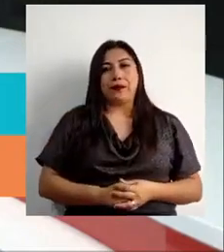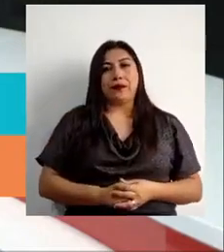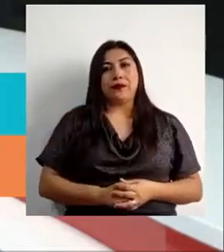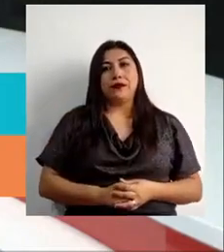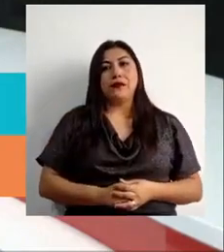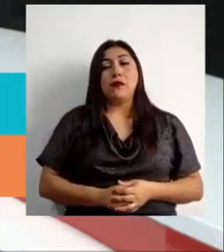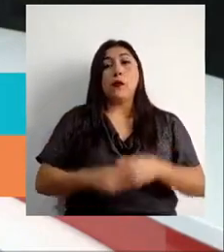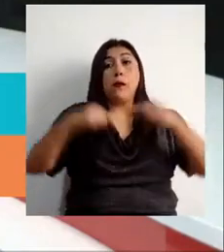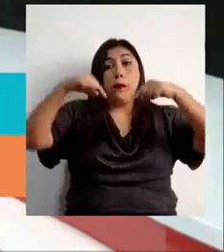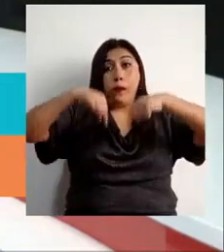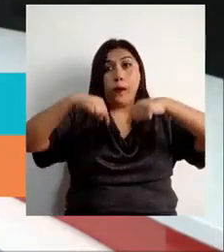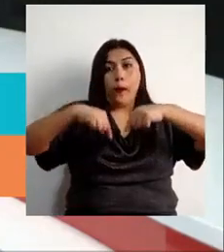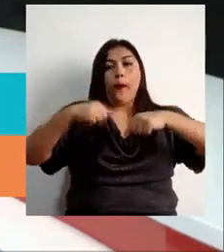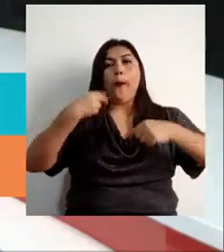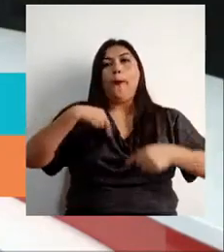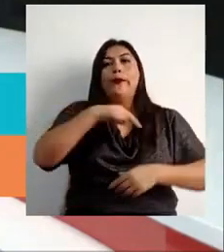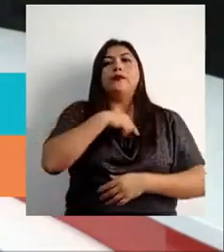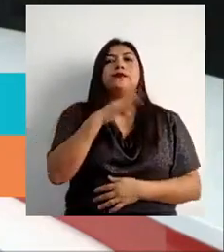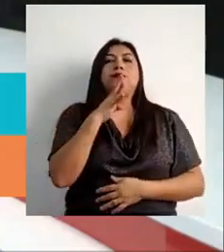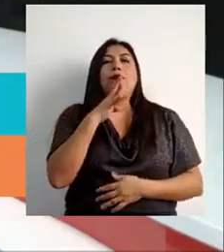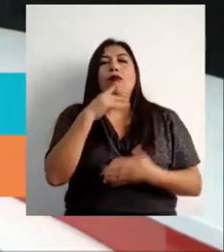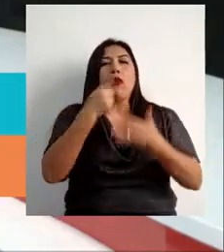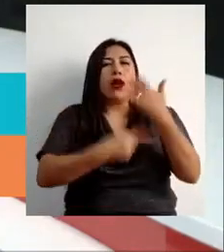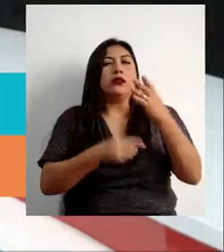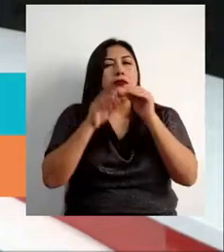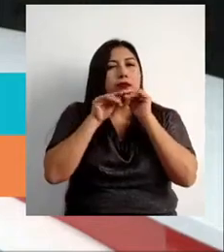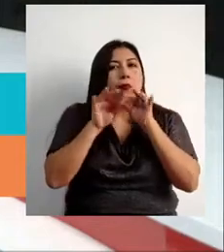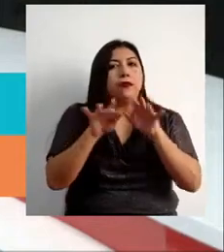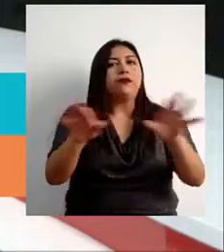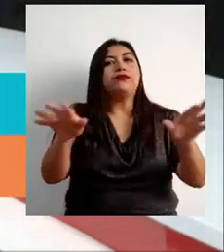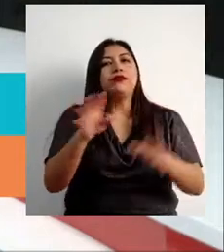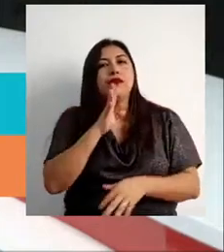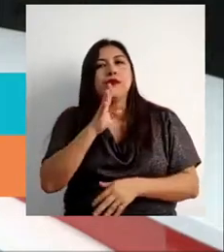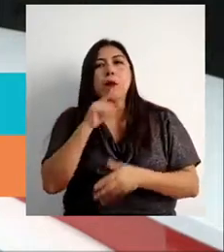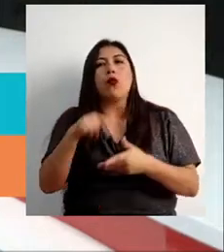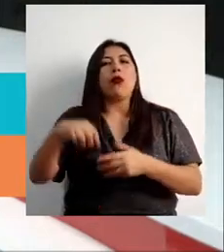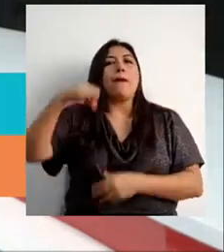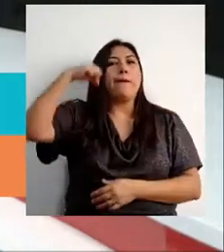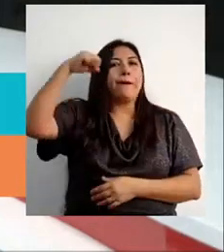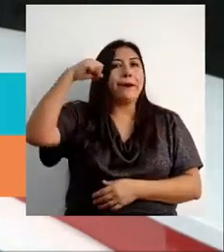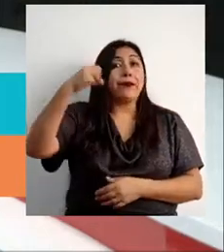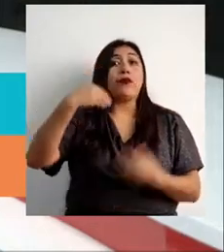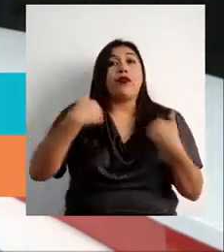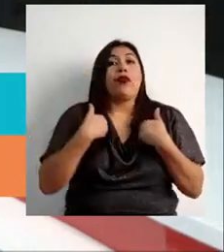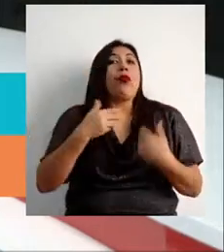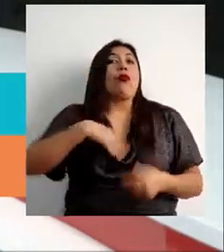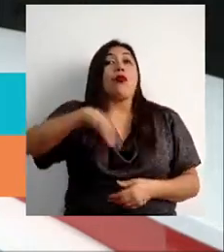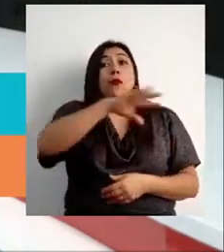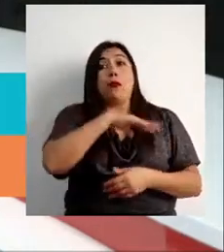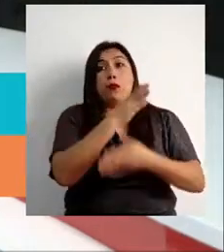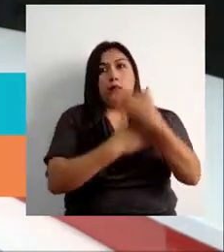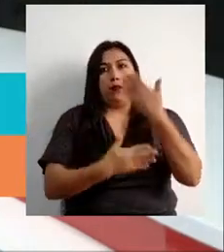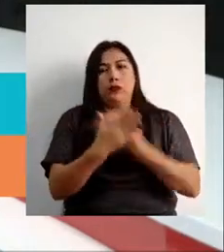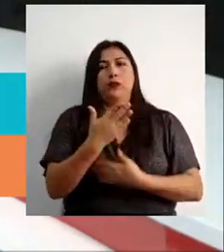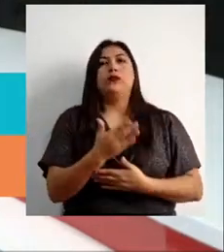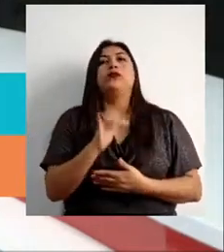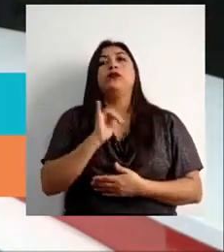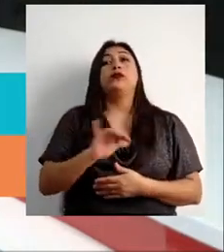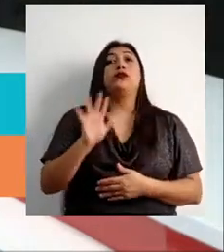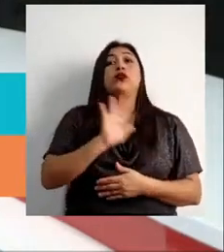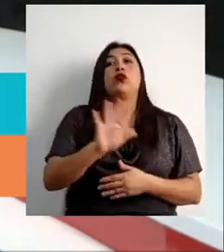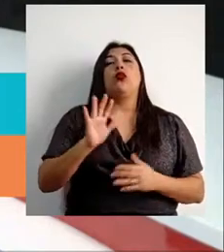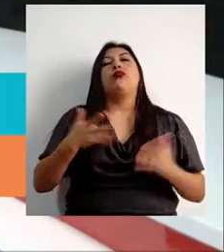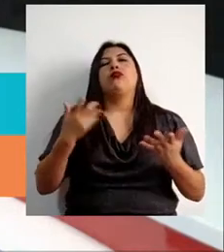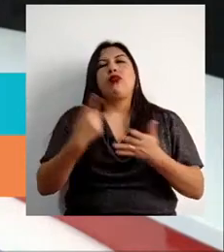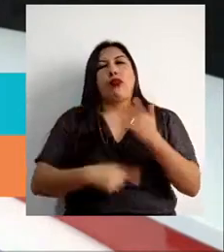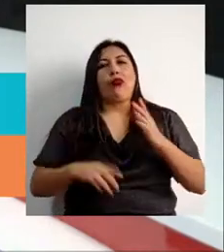aquí difundimos los derechos que tenemos las personas con discapacidad y las acciones que viene haciendo